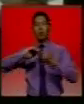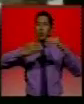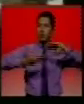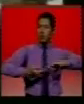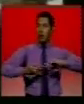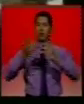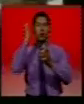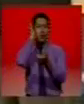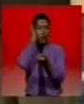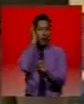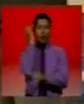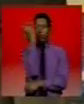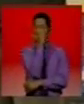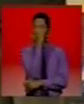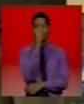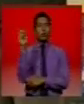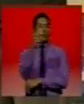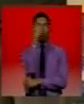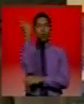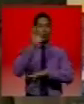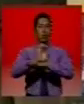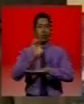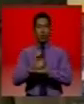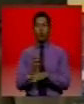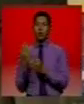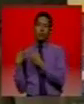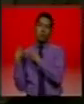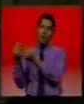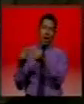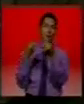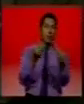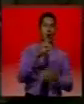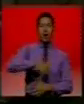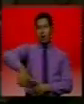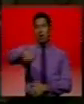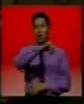tanto de radio y televisión a nivel nacional. Renata Matamoros, Gama Noticias.